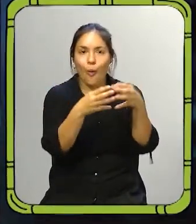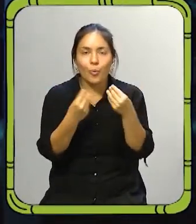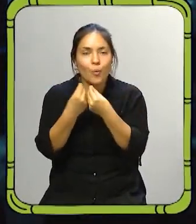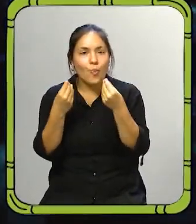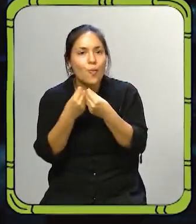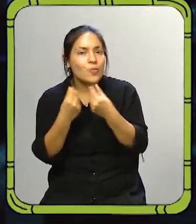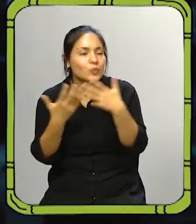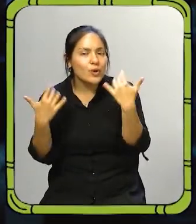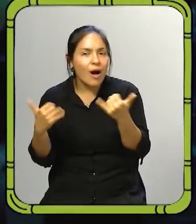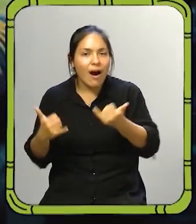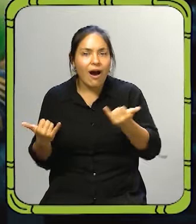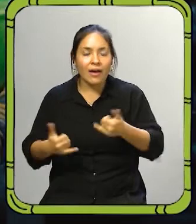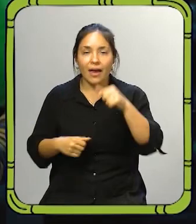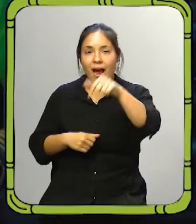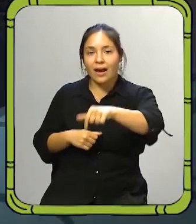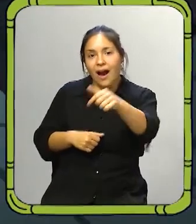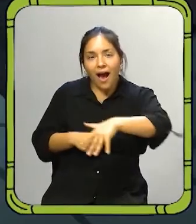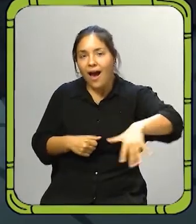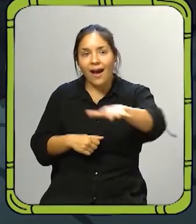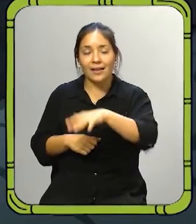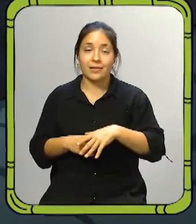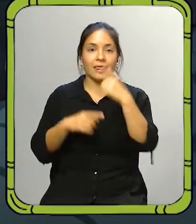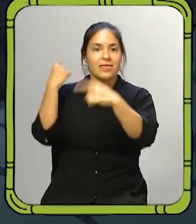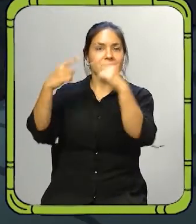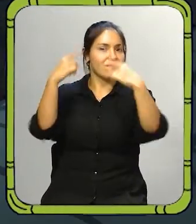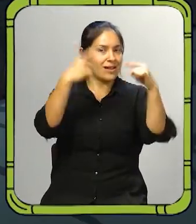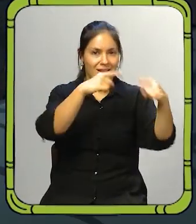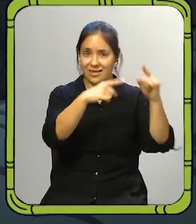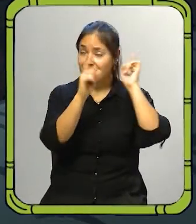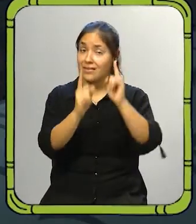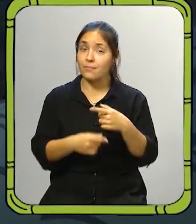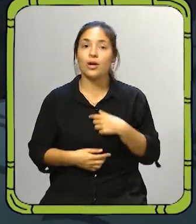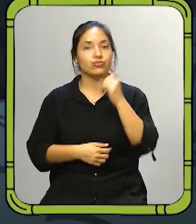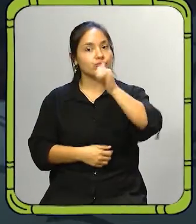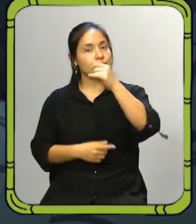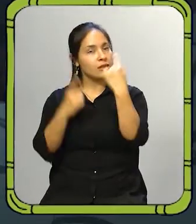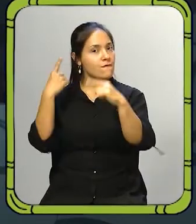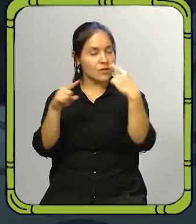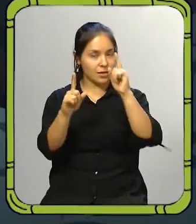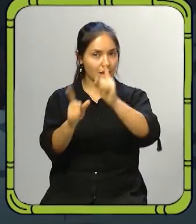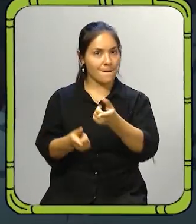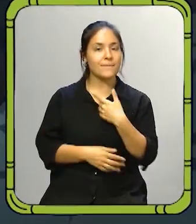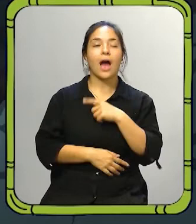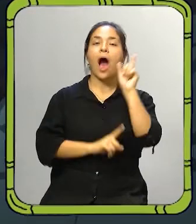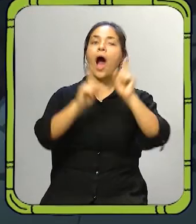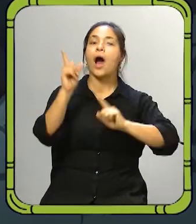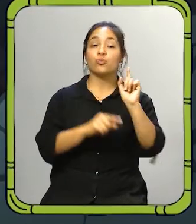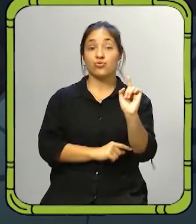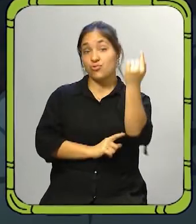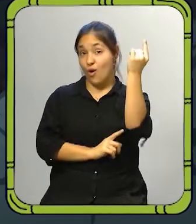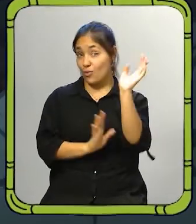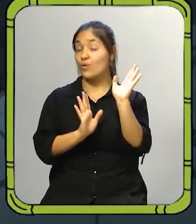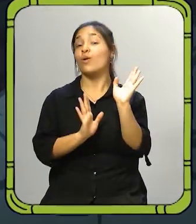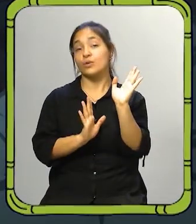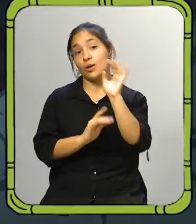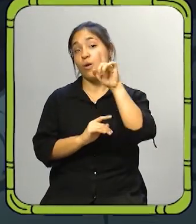Un montón de bandas, todas de acá. Y de distintos tipos también. Diferentes estilos. Sí, aparte algunos son solos